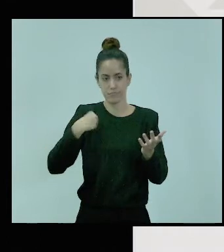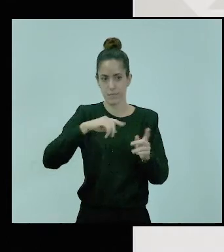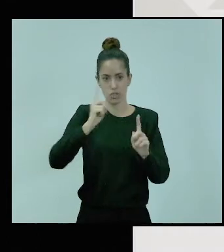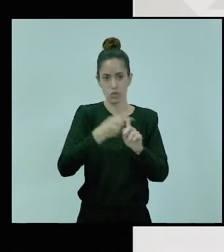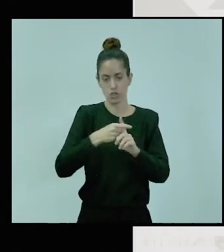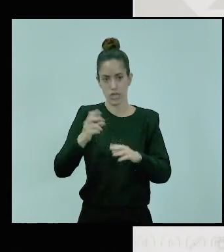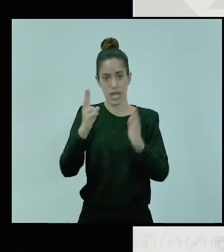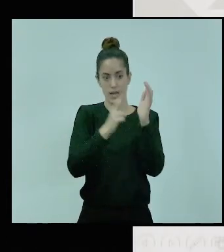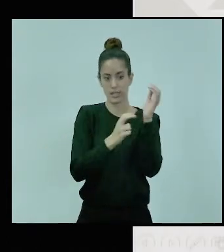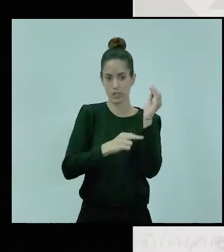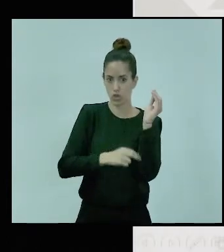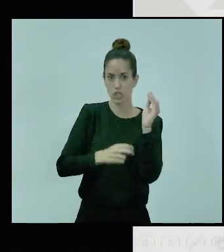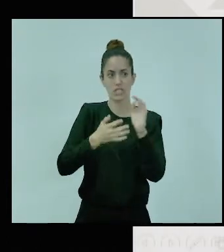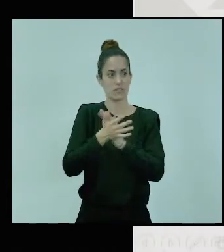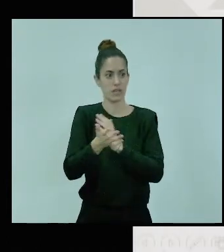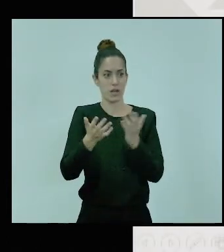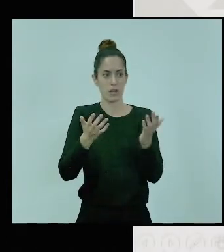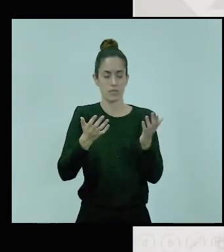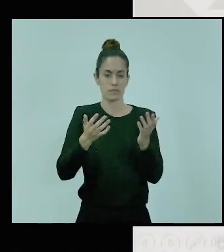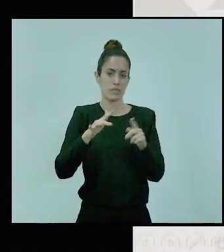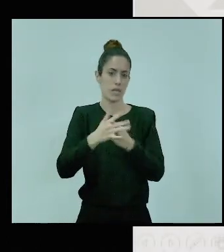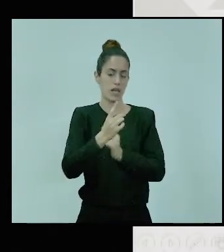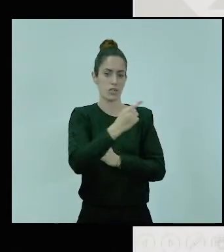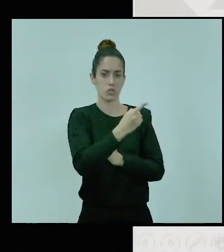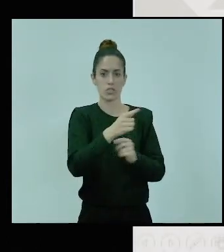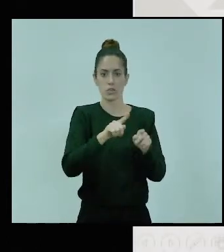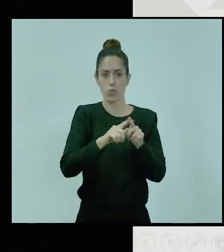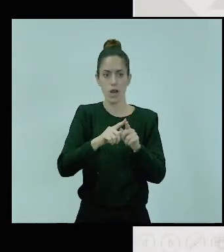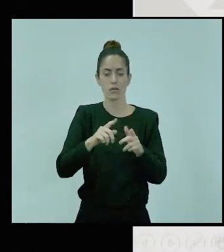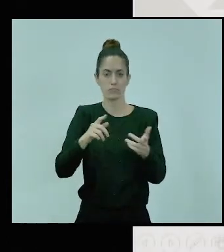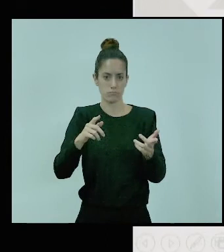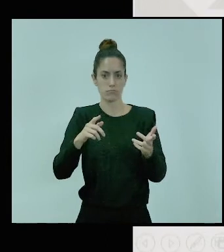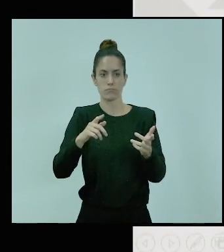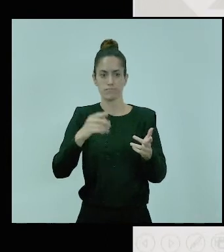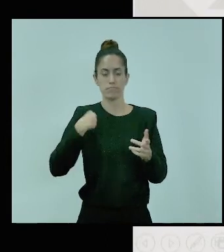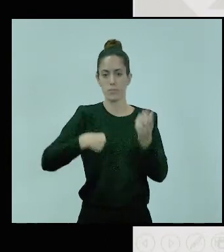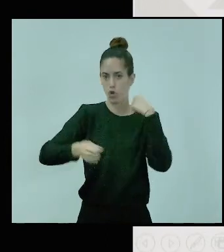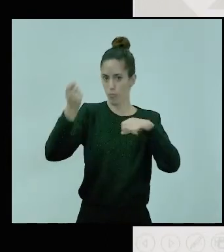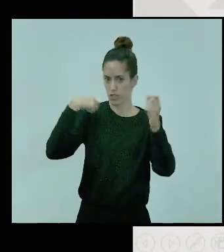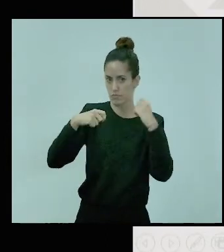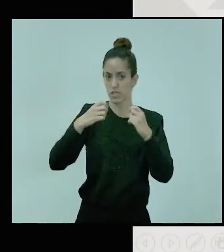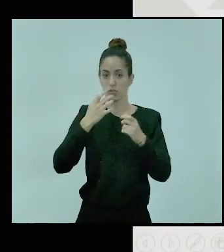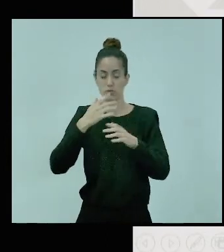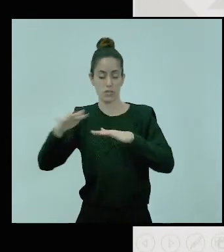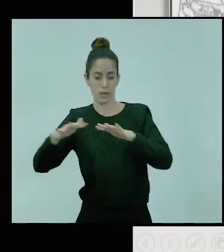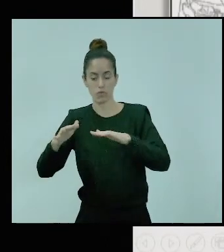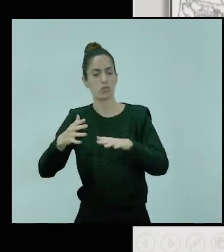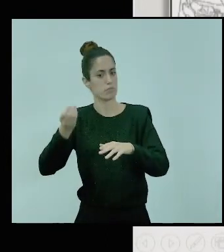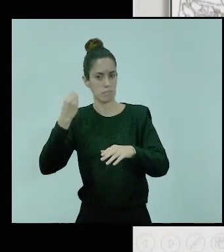soluciones arquitectónicas, tenemos, en este caso urbanísticas, el mismo comportamiento frente a un terremoto.